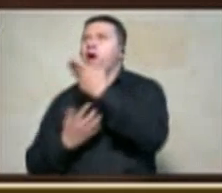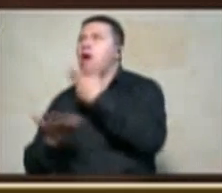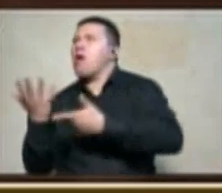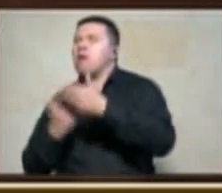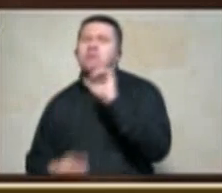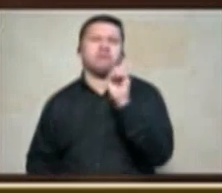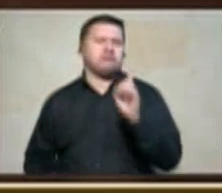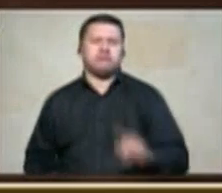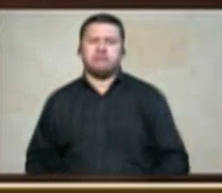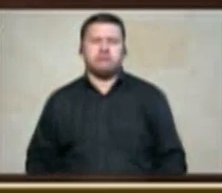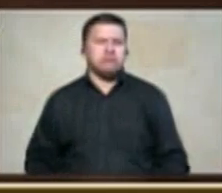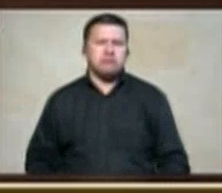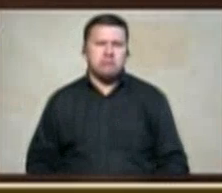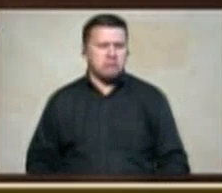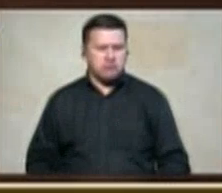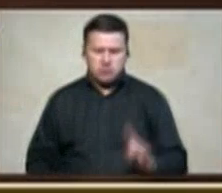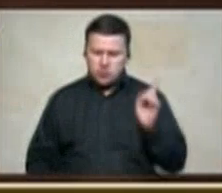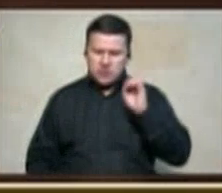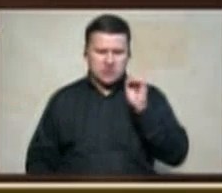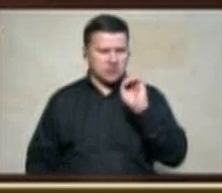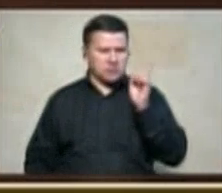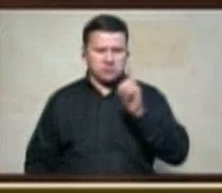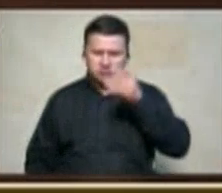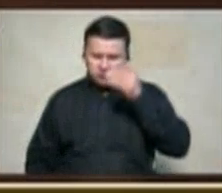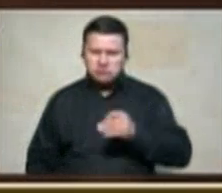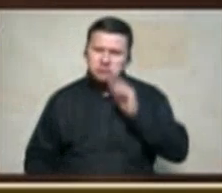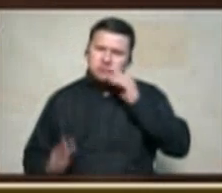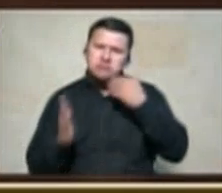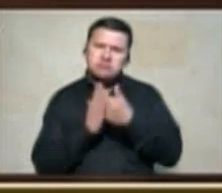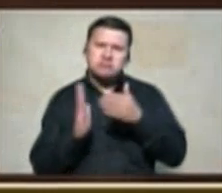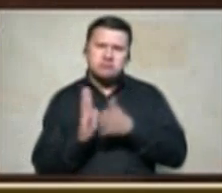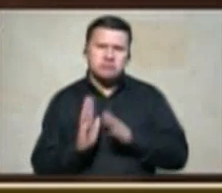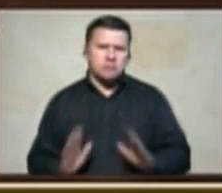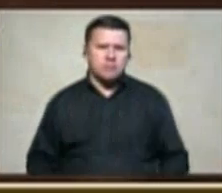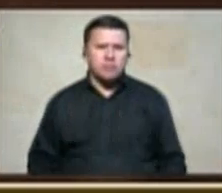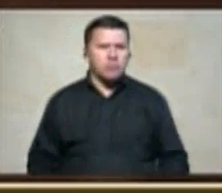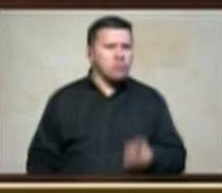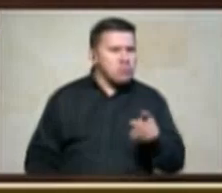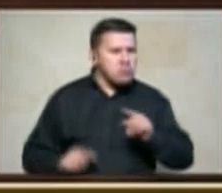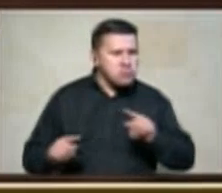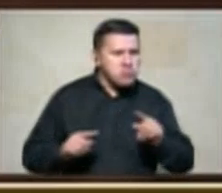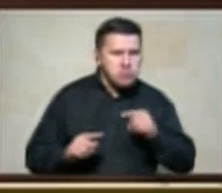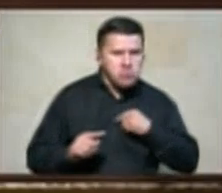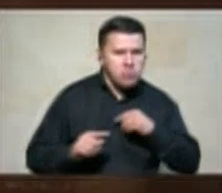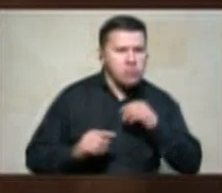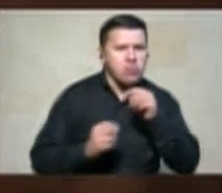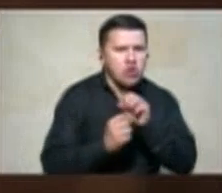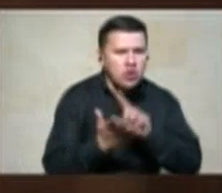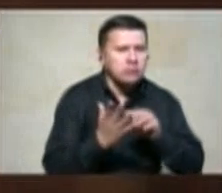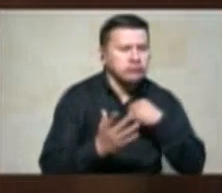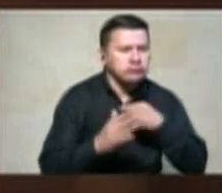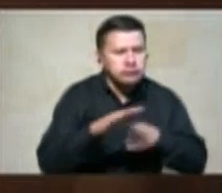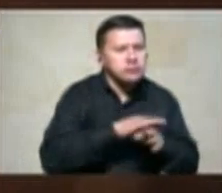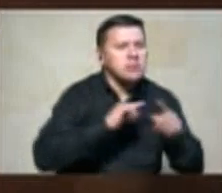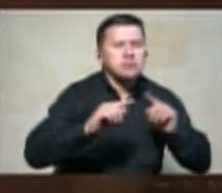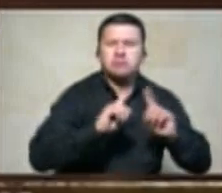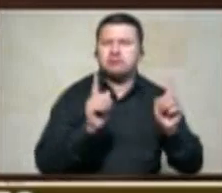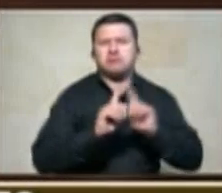sociedad civil hacen los contextos de la unidad. No. No intervienen en el proceso administrativo.